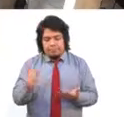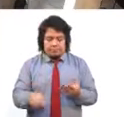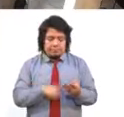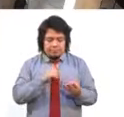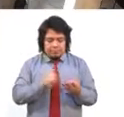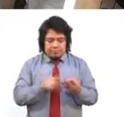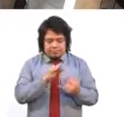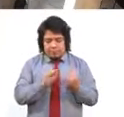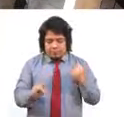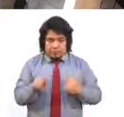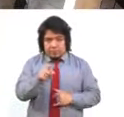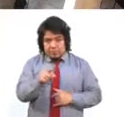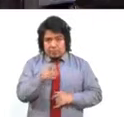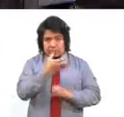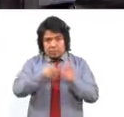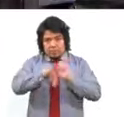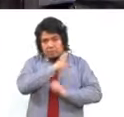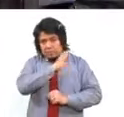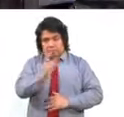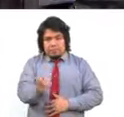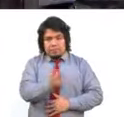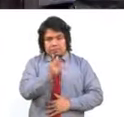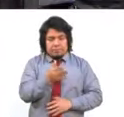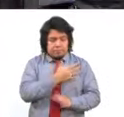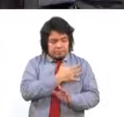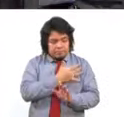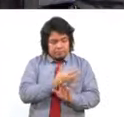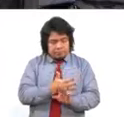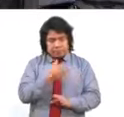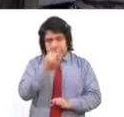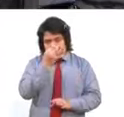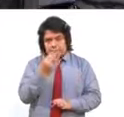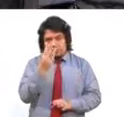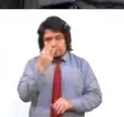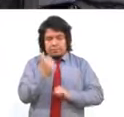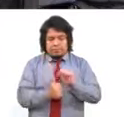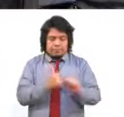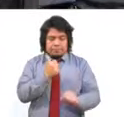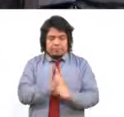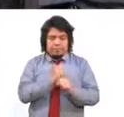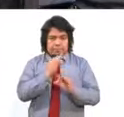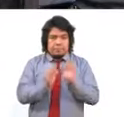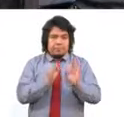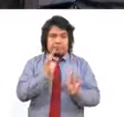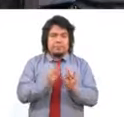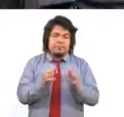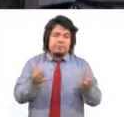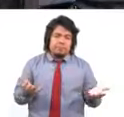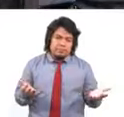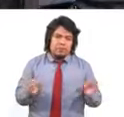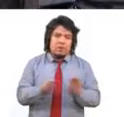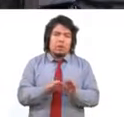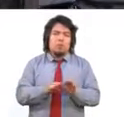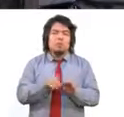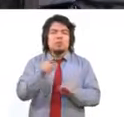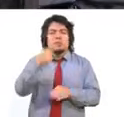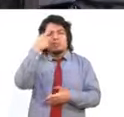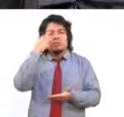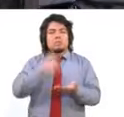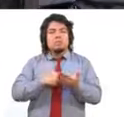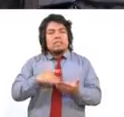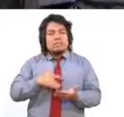jefa de gobierno, estamos por cumplir 3 años de esta declaratoria de alerta por violencia contra las mujeres. ¿Cómo calificaría usted los